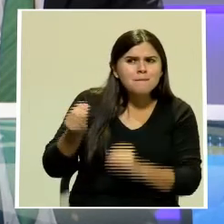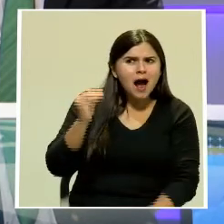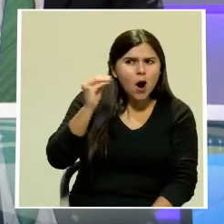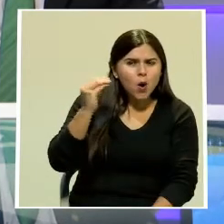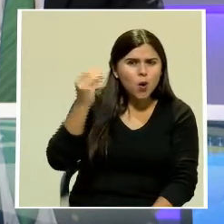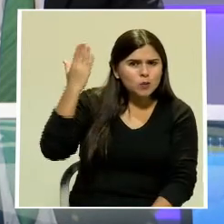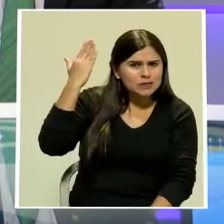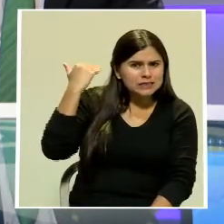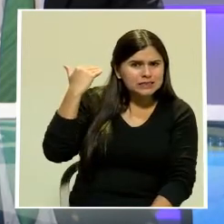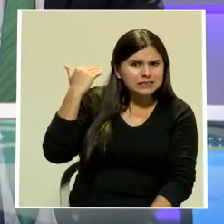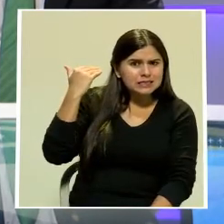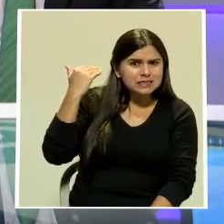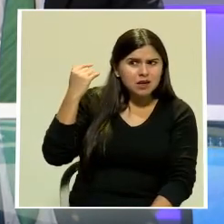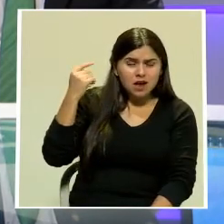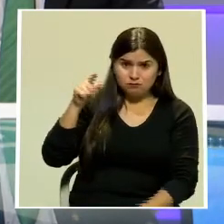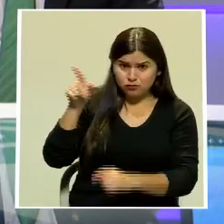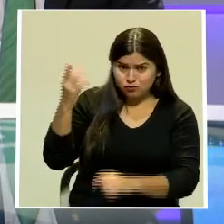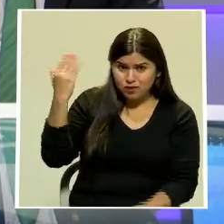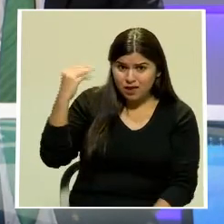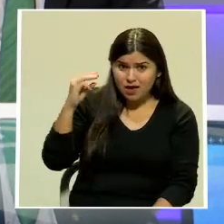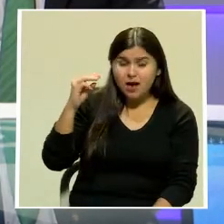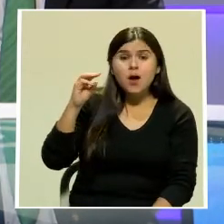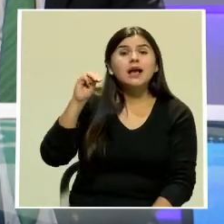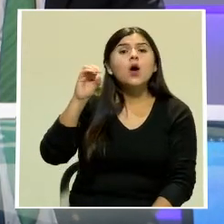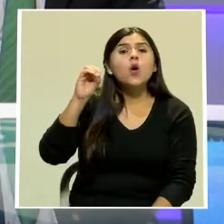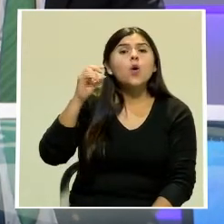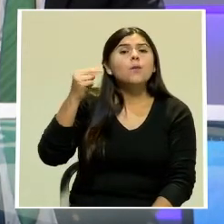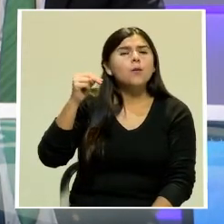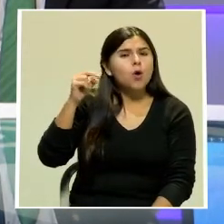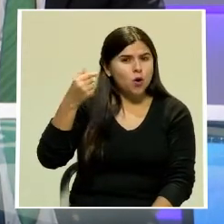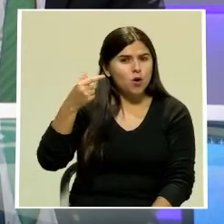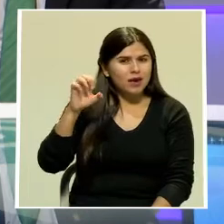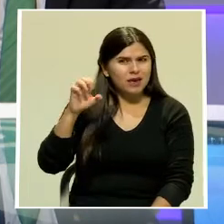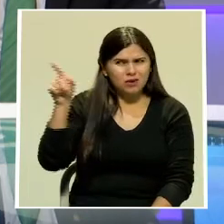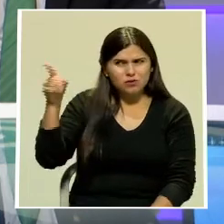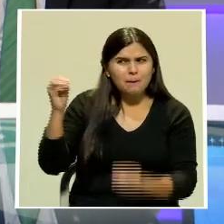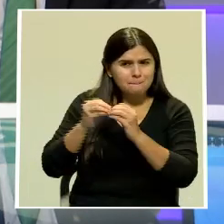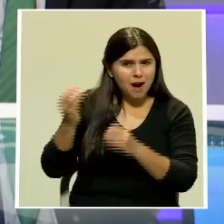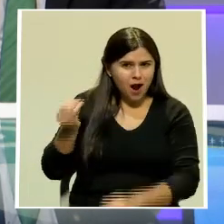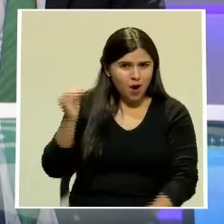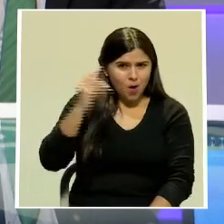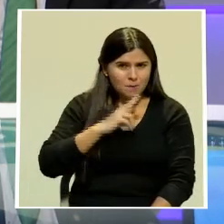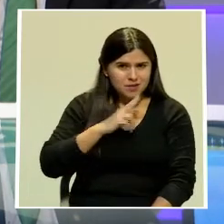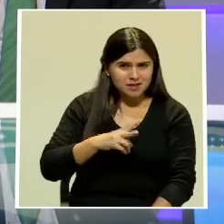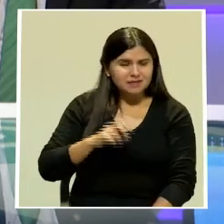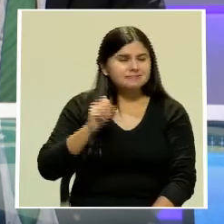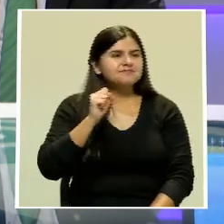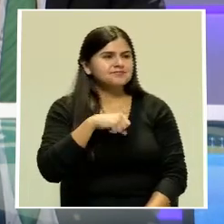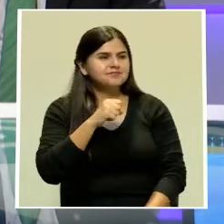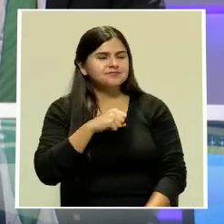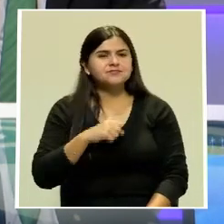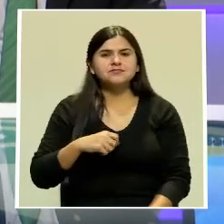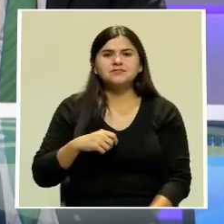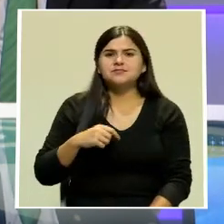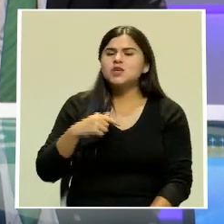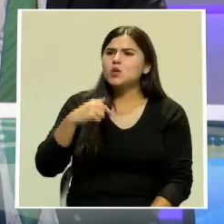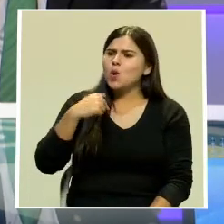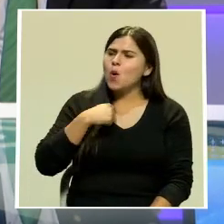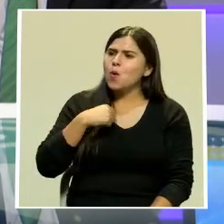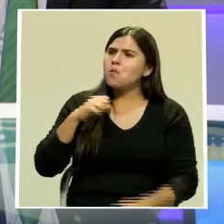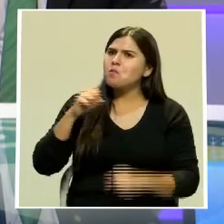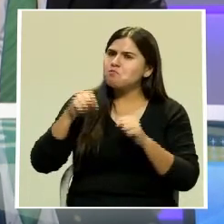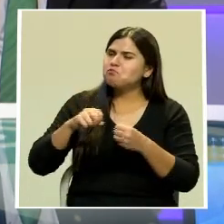fue Monge y Daniel Oduber, ¿verdad? Sí. Uno podría interpretar esta elección como